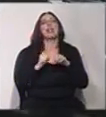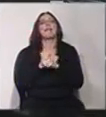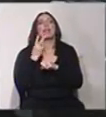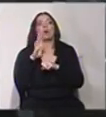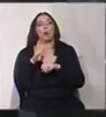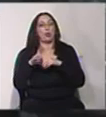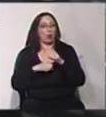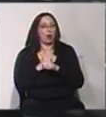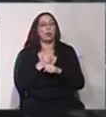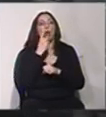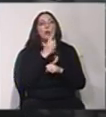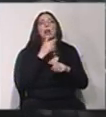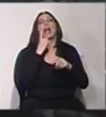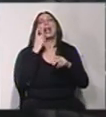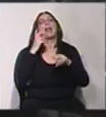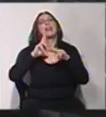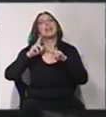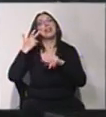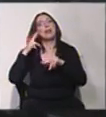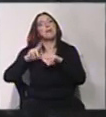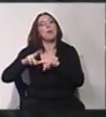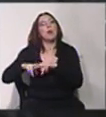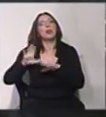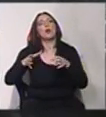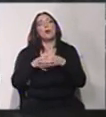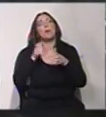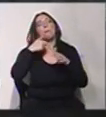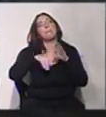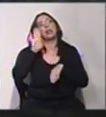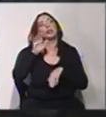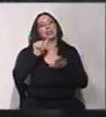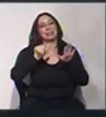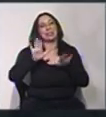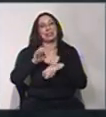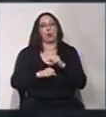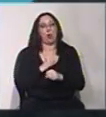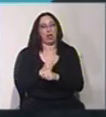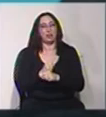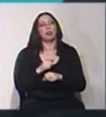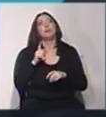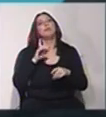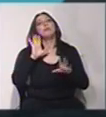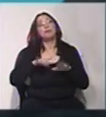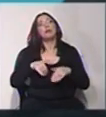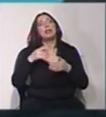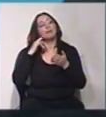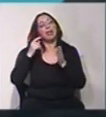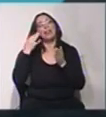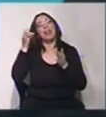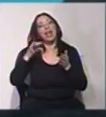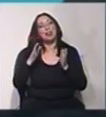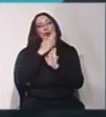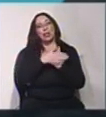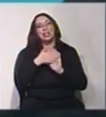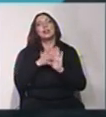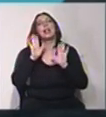parte, 1 de cada 3 muertes por suicidio ocurre en los grupos de los mayores de 65 años. De acuerdo a los datos nacionales, el número de